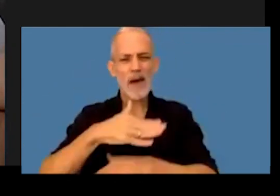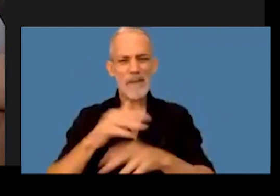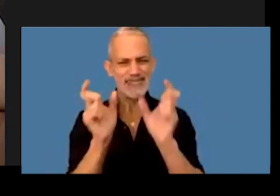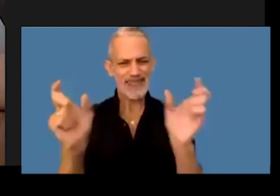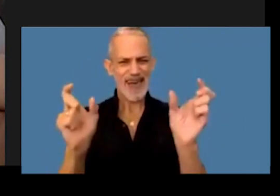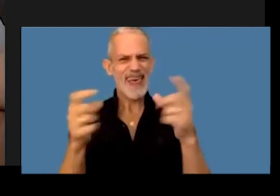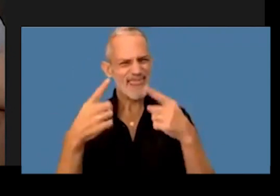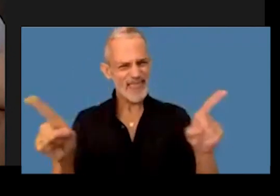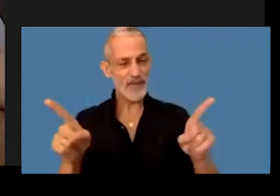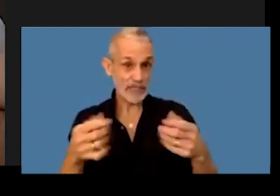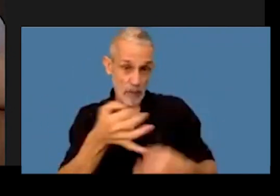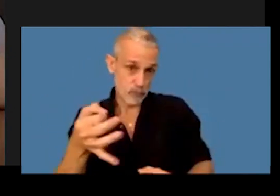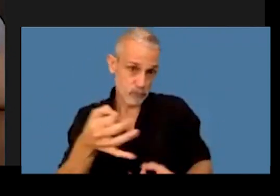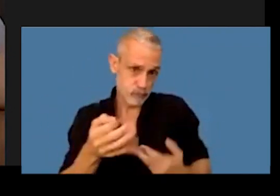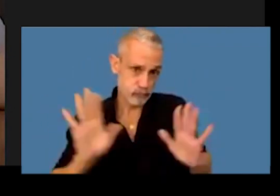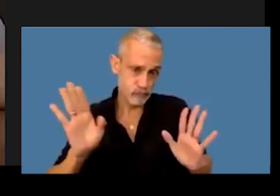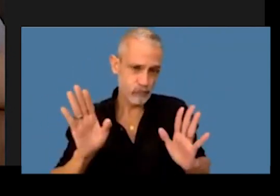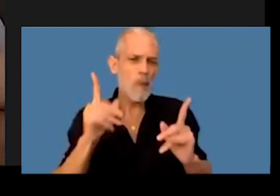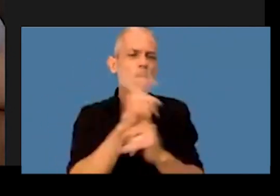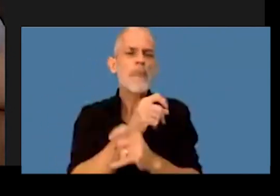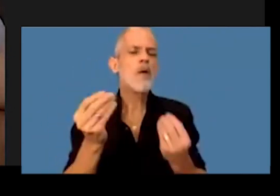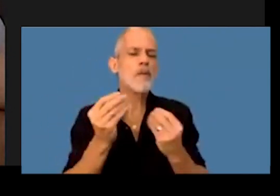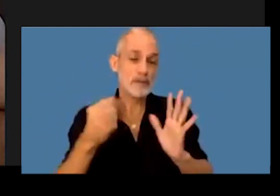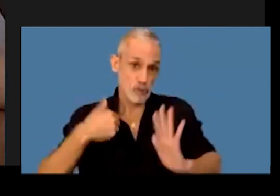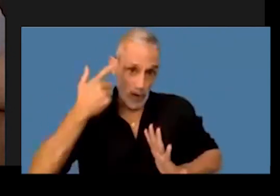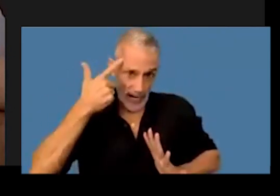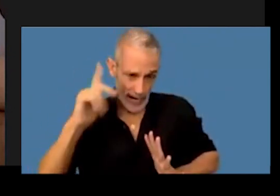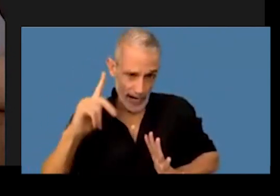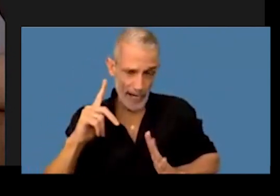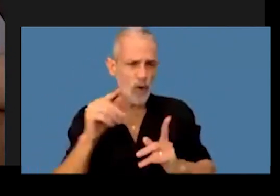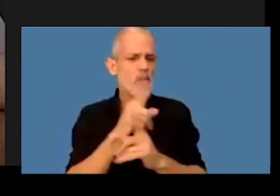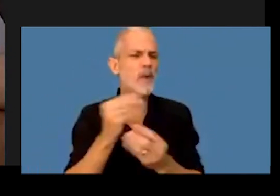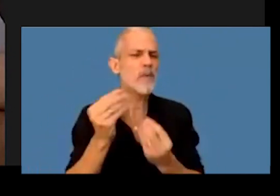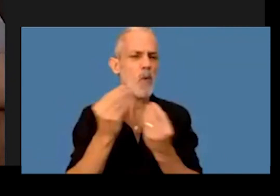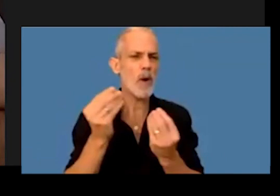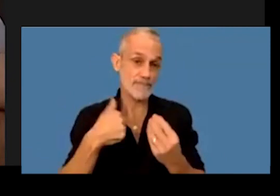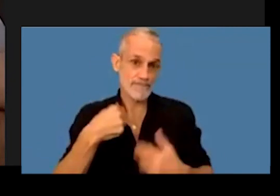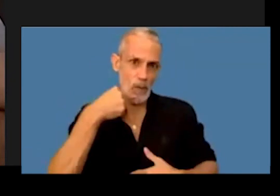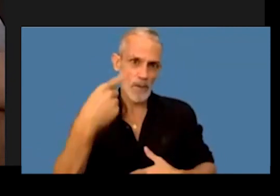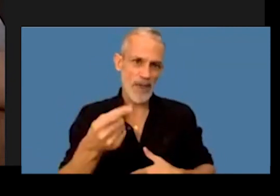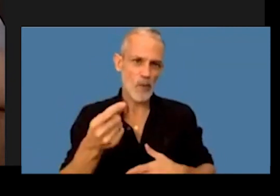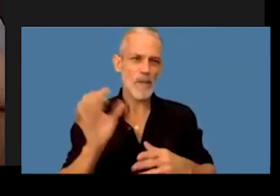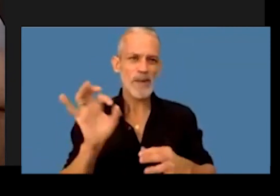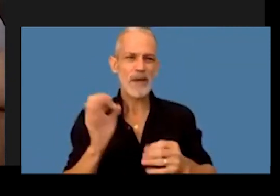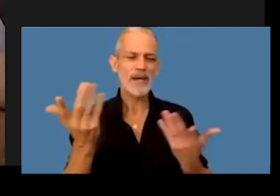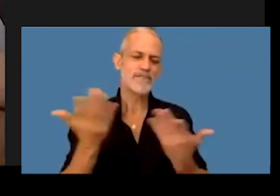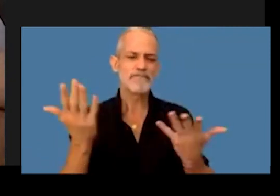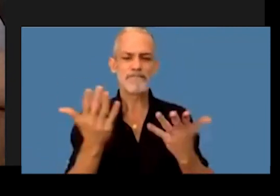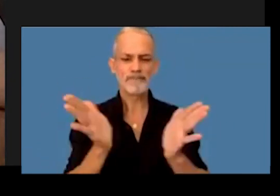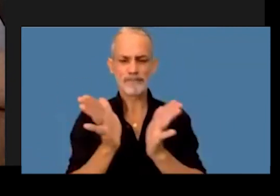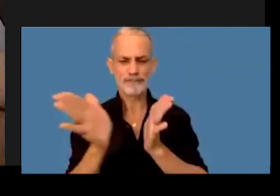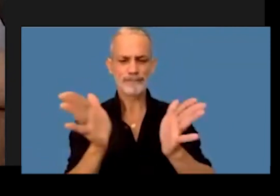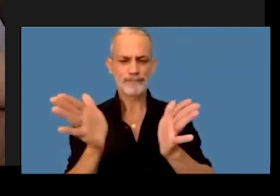es muy cierto. El grave problema me parece y eso era una pregunta para saber, que muchas